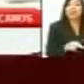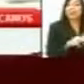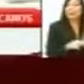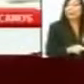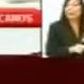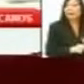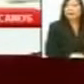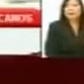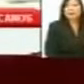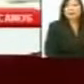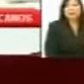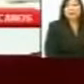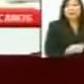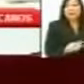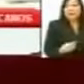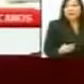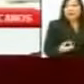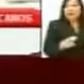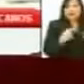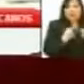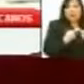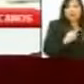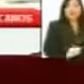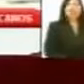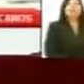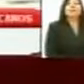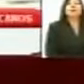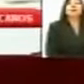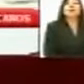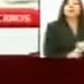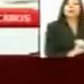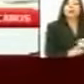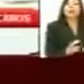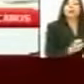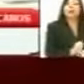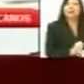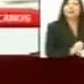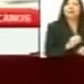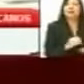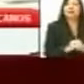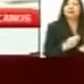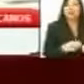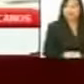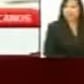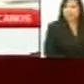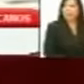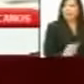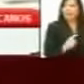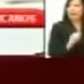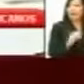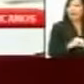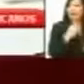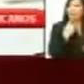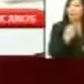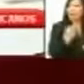normas. En materia de acceso a la información, los países han optado por distintos criterios para